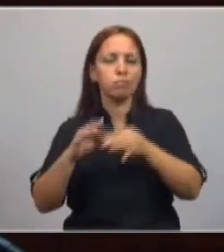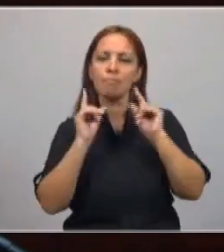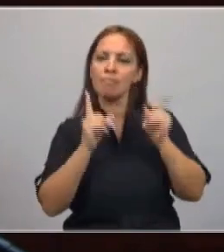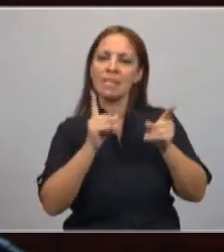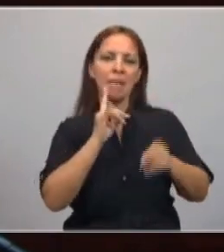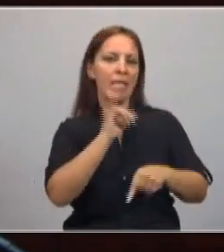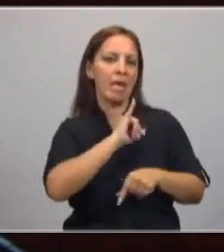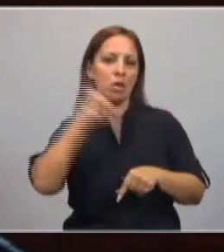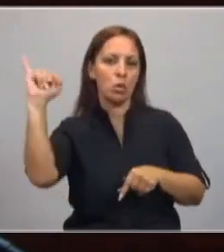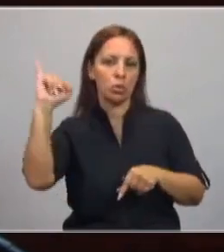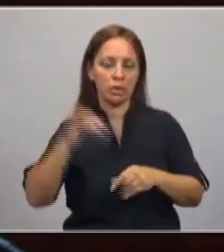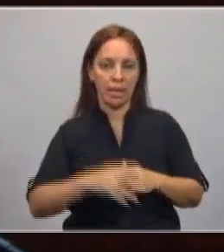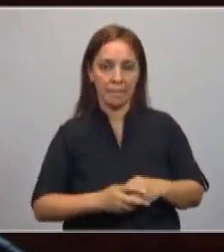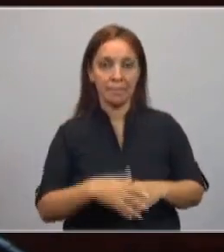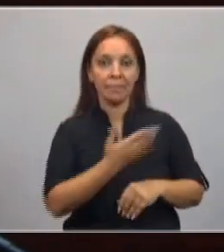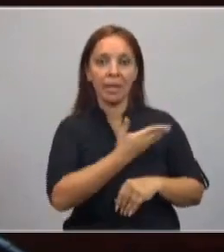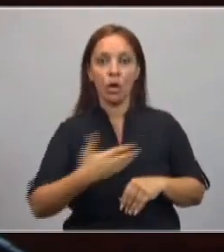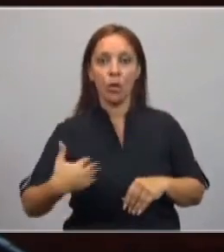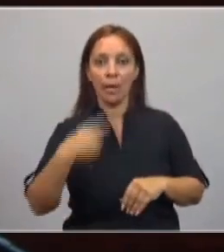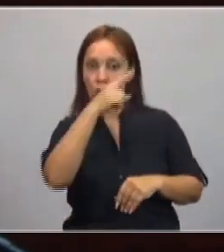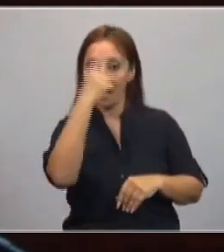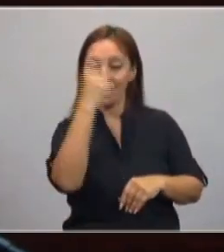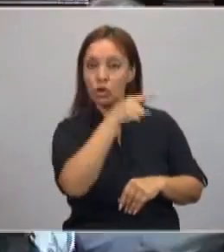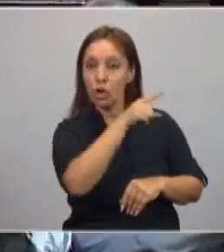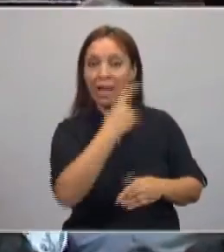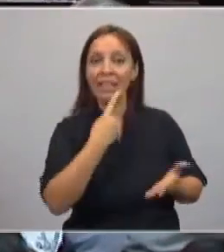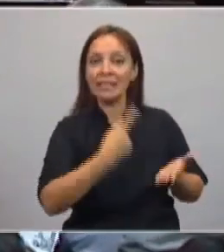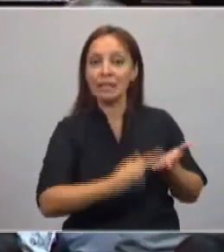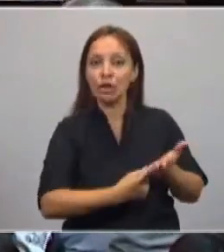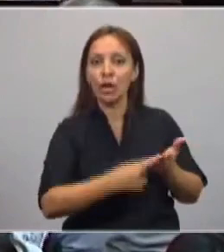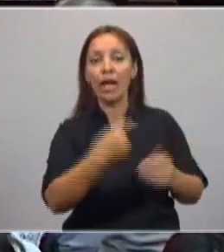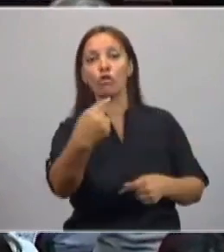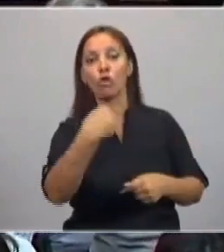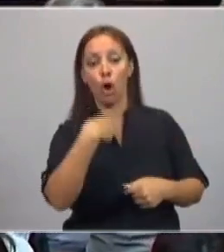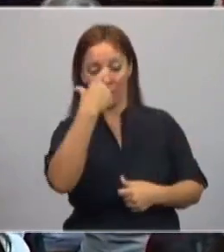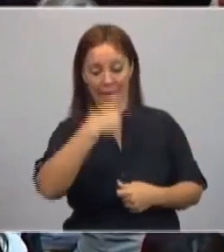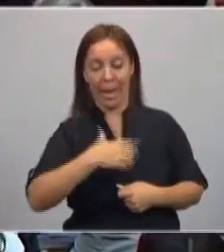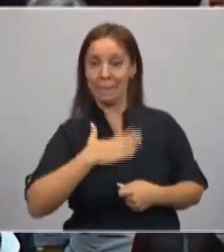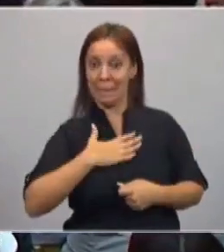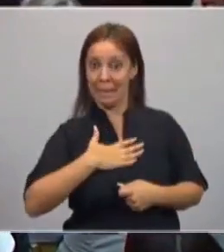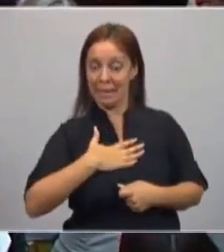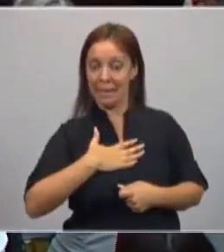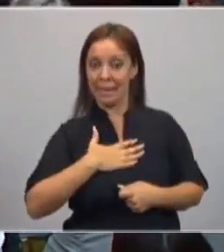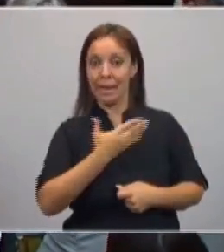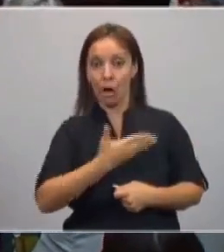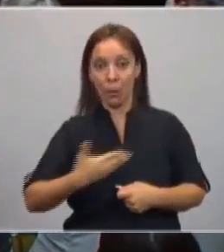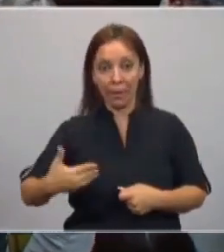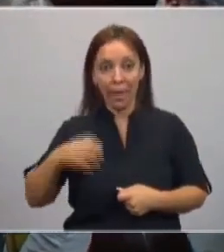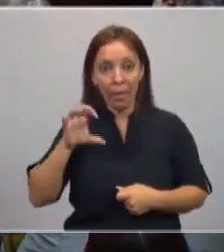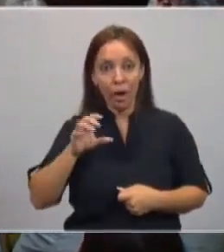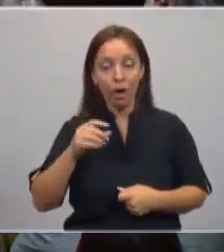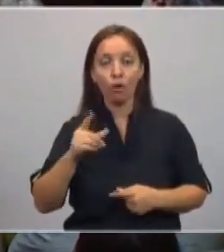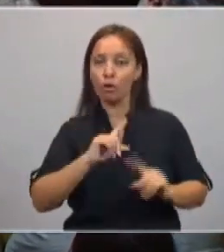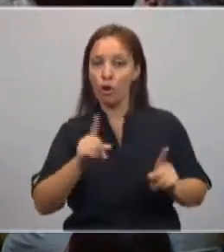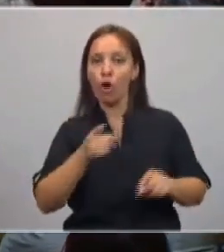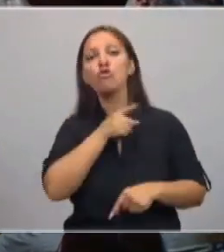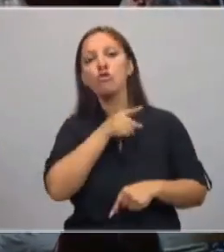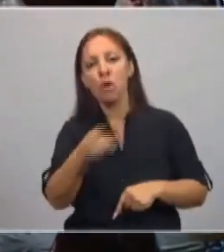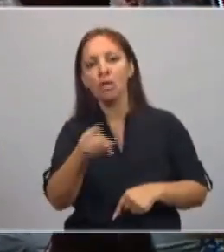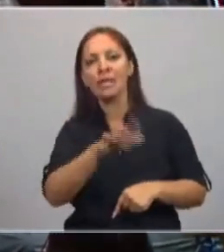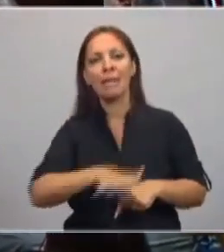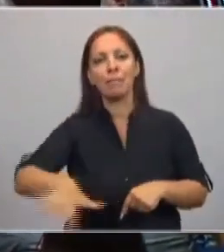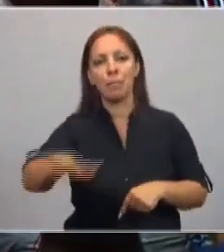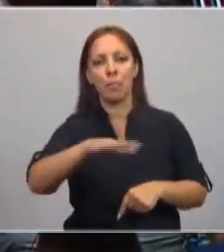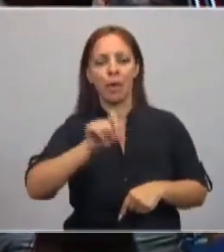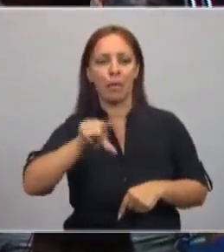Las decisiones que tomó el Gobierno Nacional no son contra un gobernador, no son contra un gobierno, son contra el pueblo de la provincia